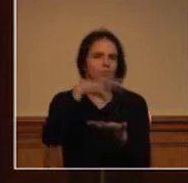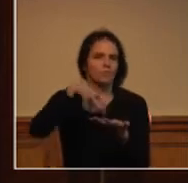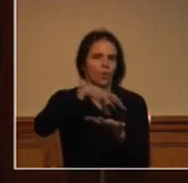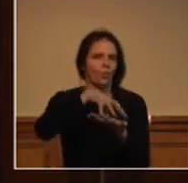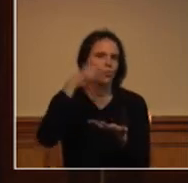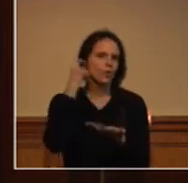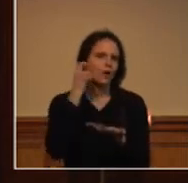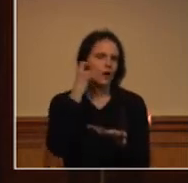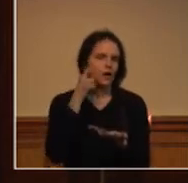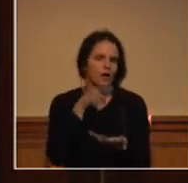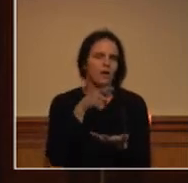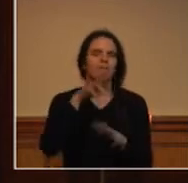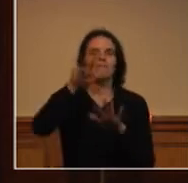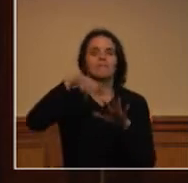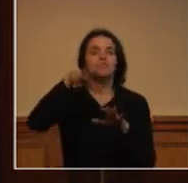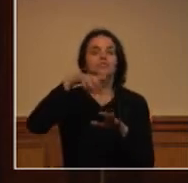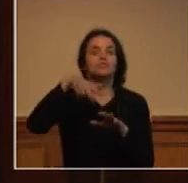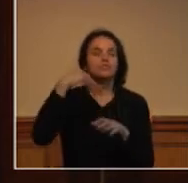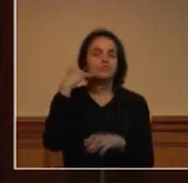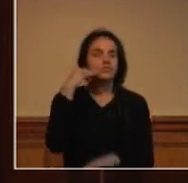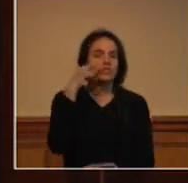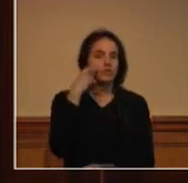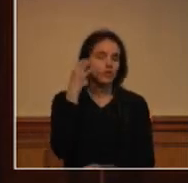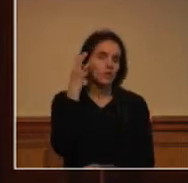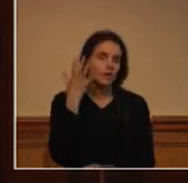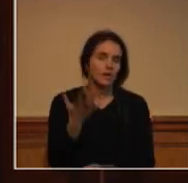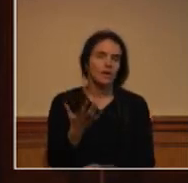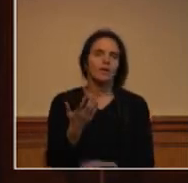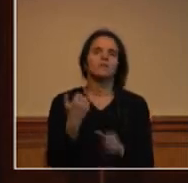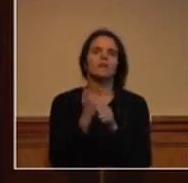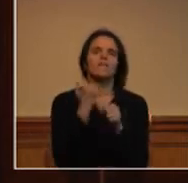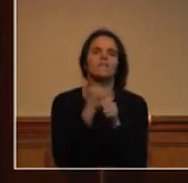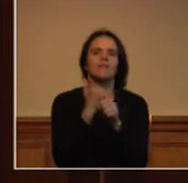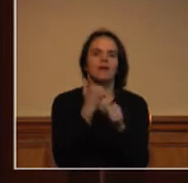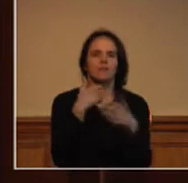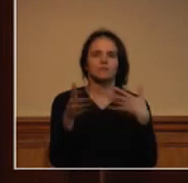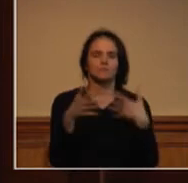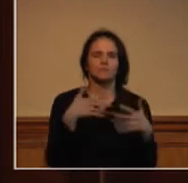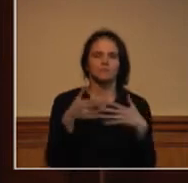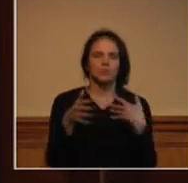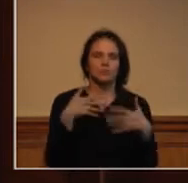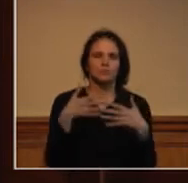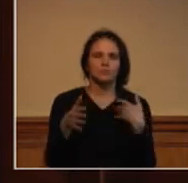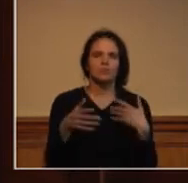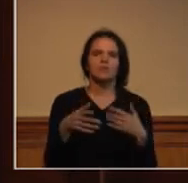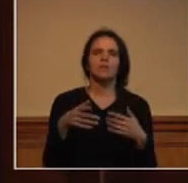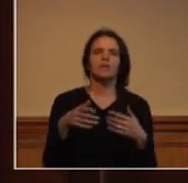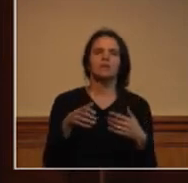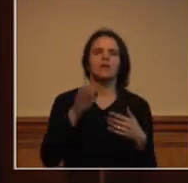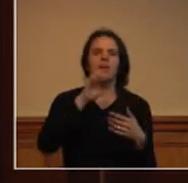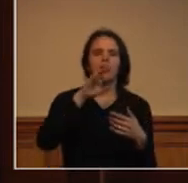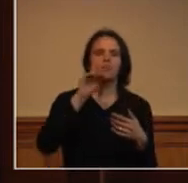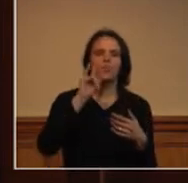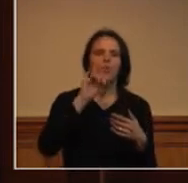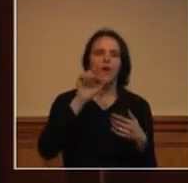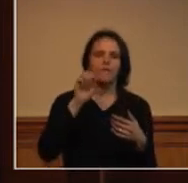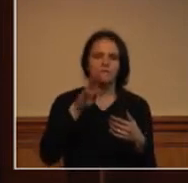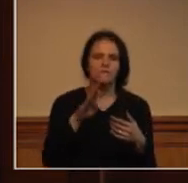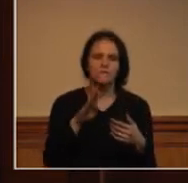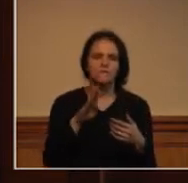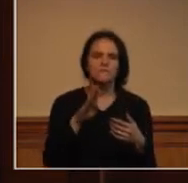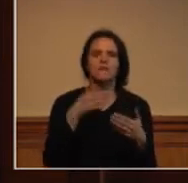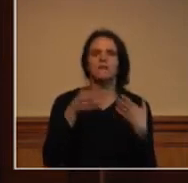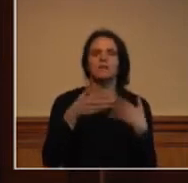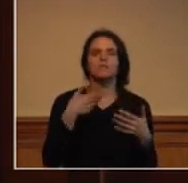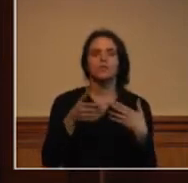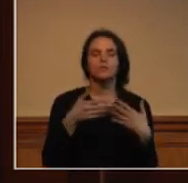tuvimos 18 niños y niñas que trabajaron en las instalaciones de EduLab, que quedaba en